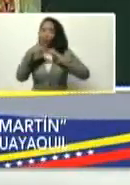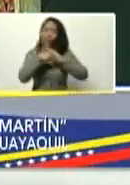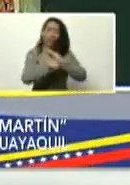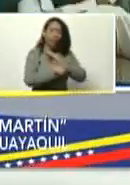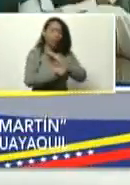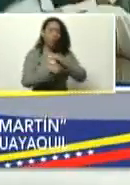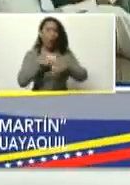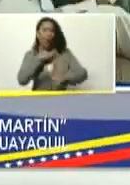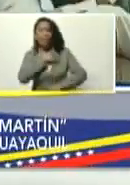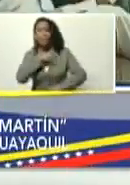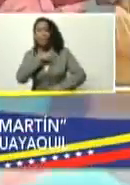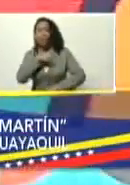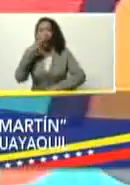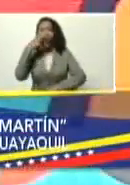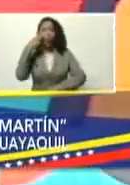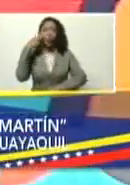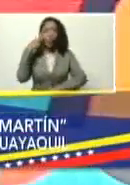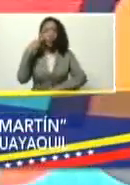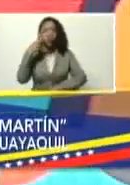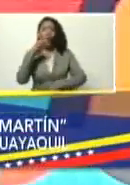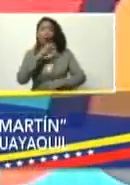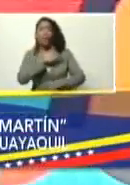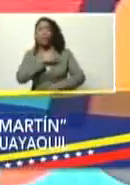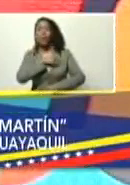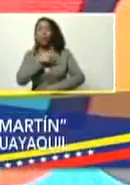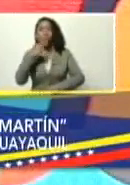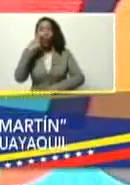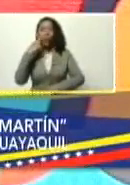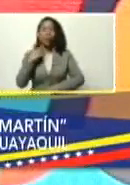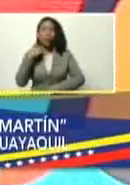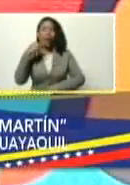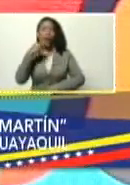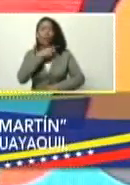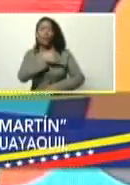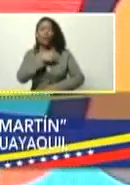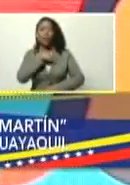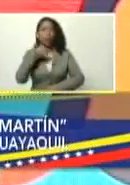misión Robinson, en la misión Rivas, en la misión Sucre,